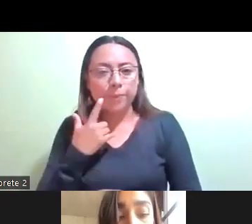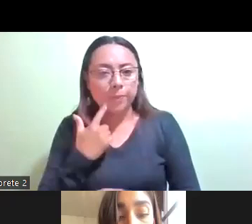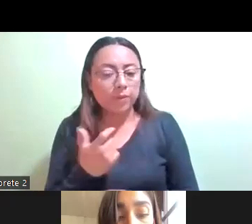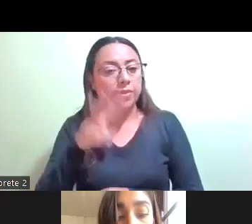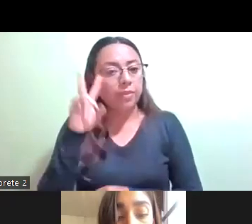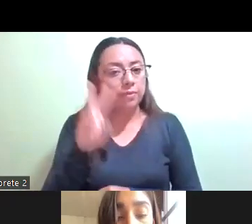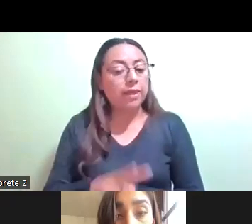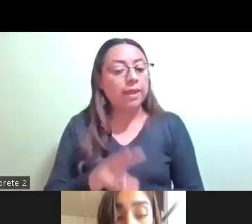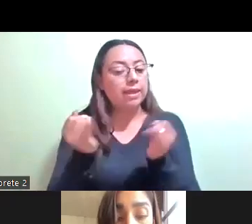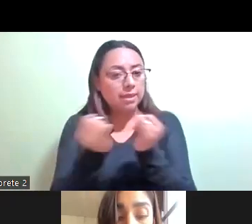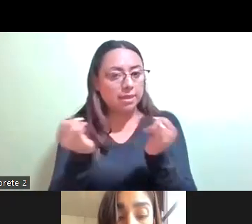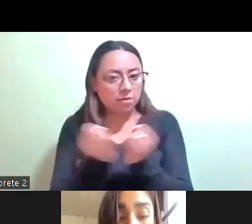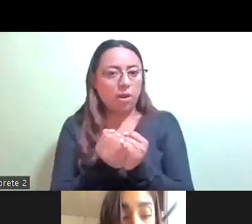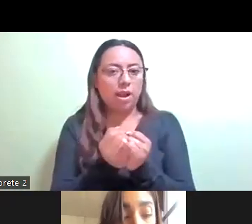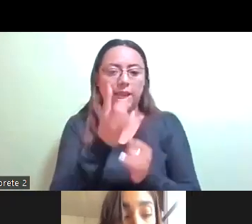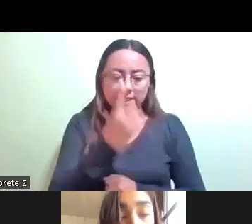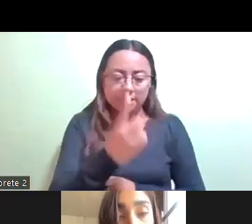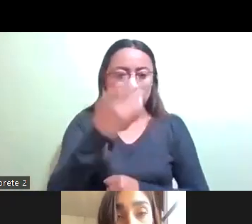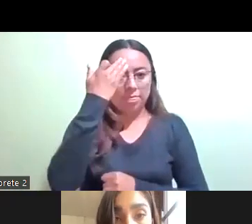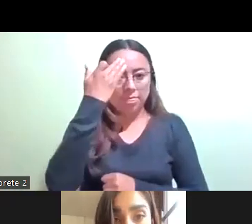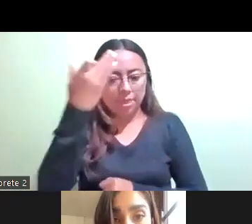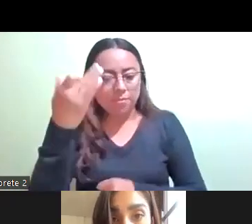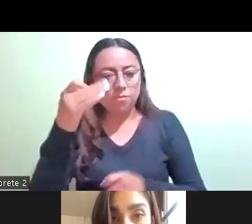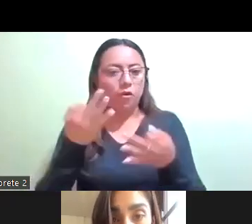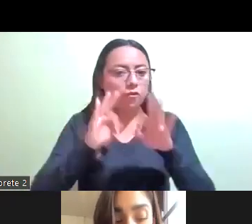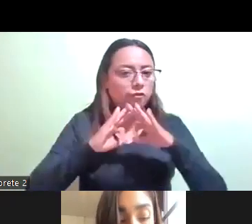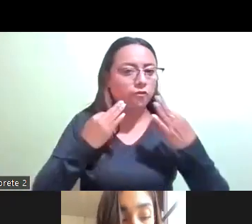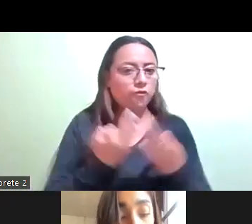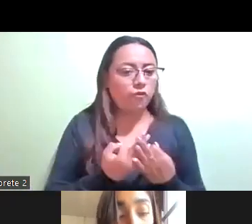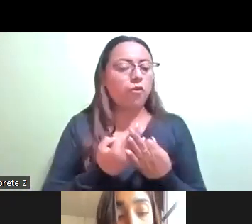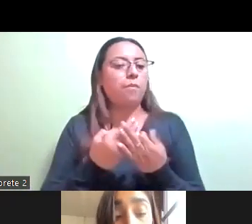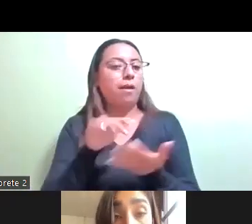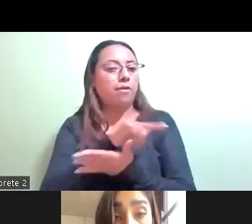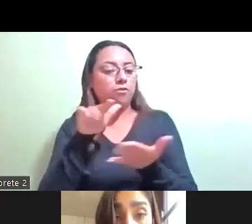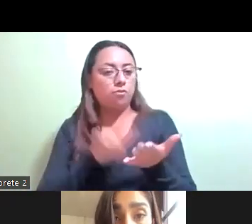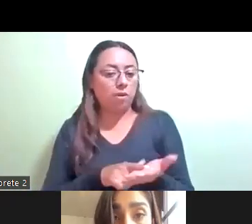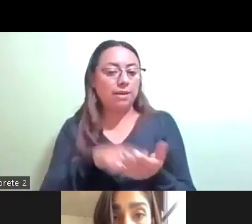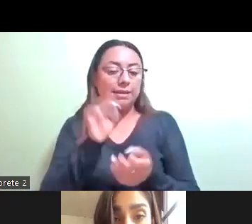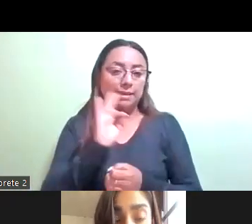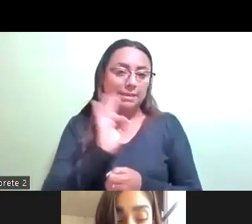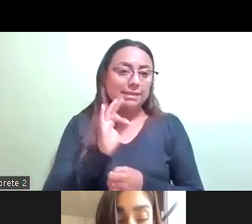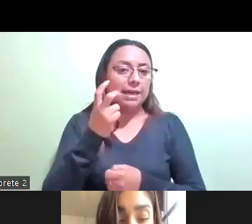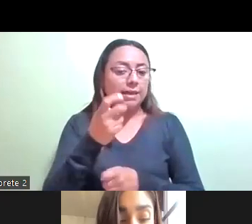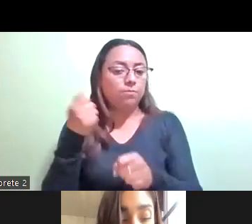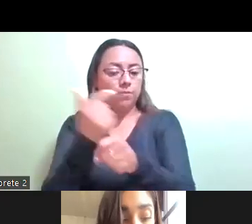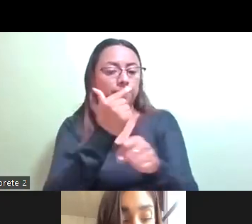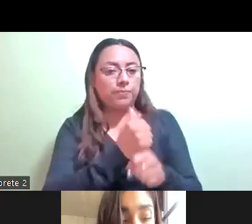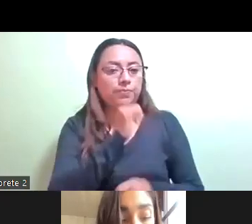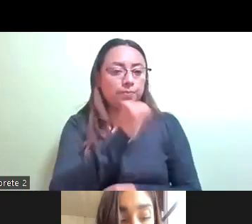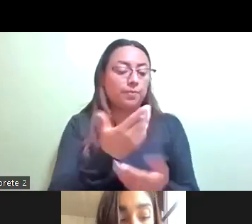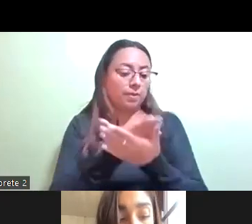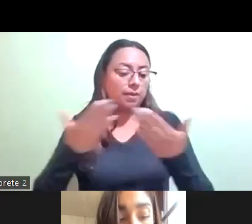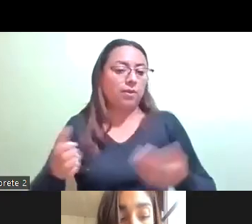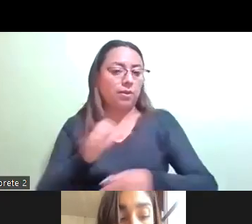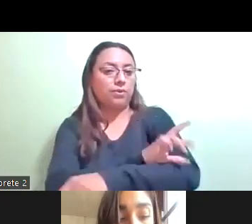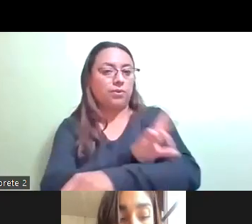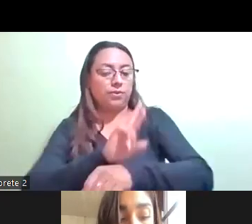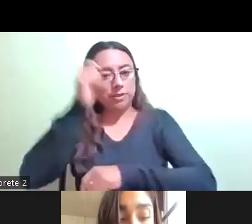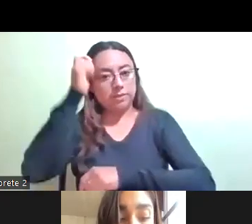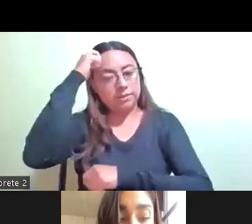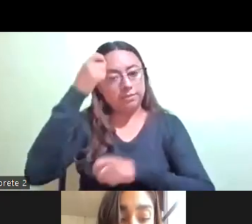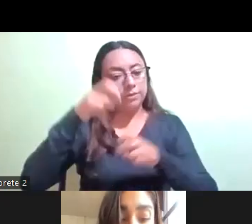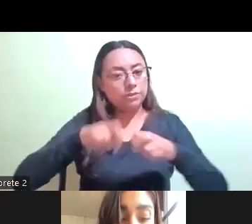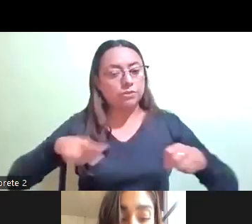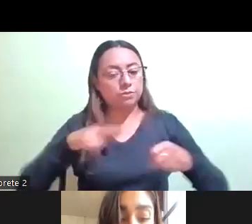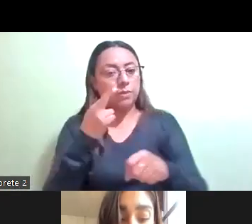las circunstancias de tiempo, modo y lugar que generaron la inexistencia en cuestión. Por lo anterior, la Coordinación de Servicios Parlamentarios solicitó